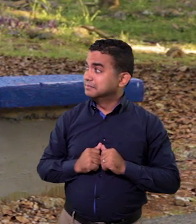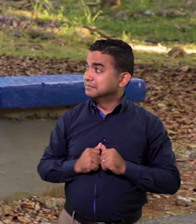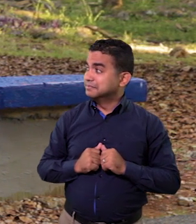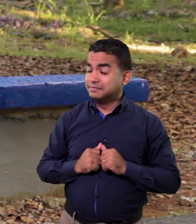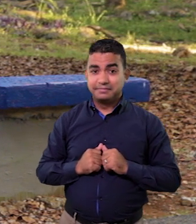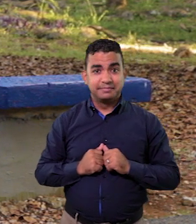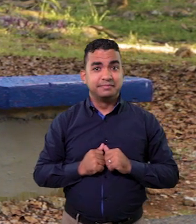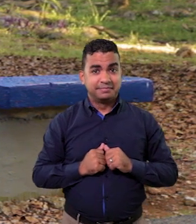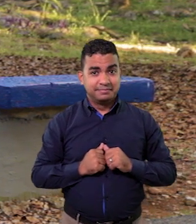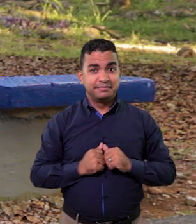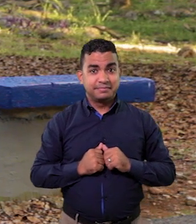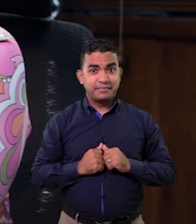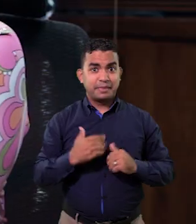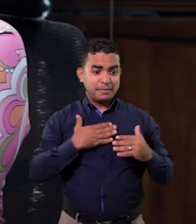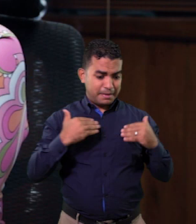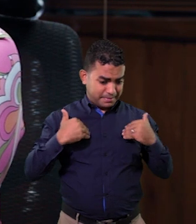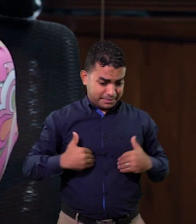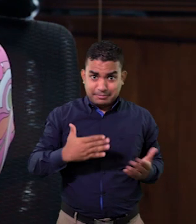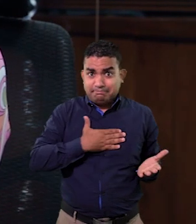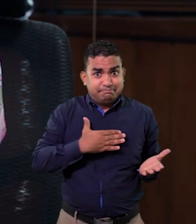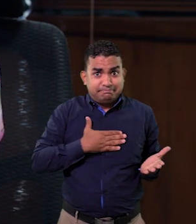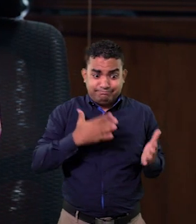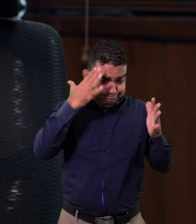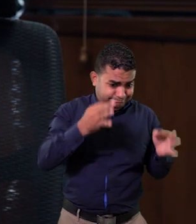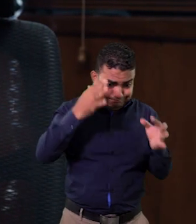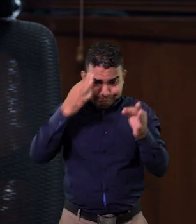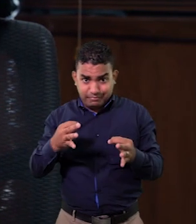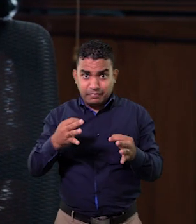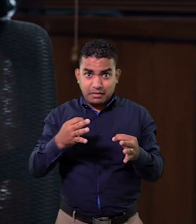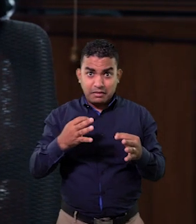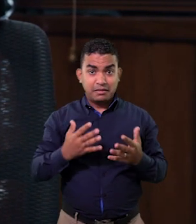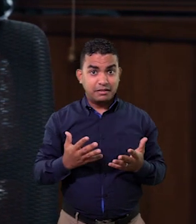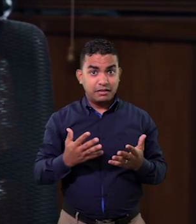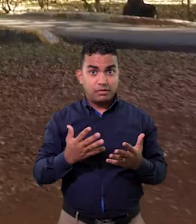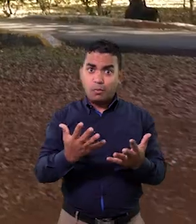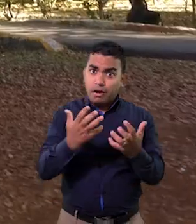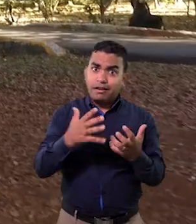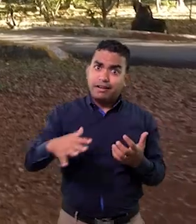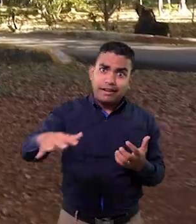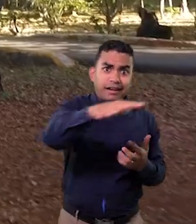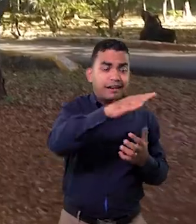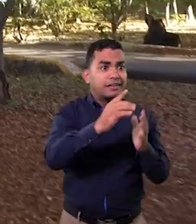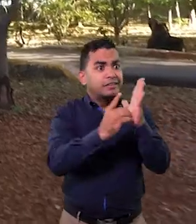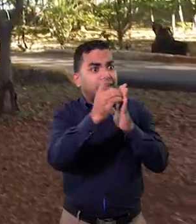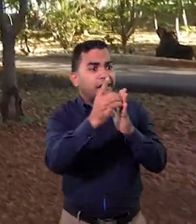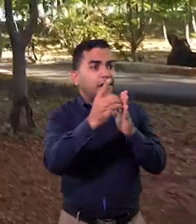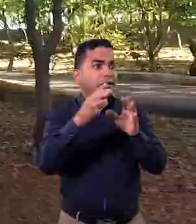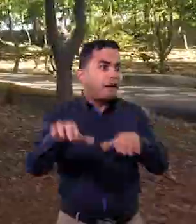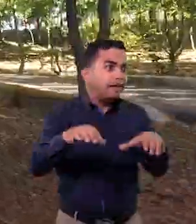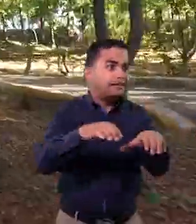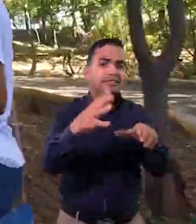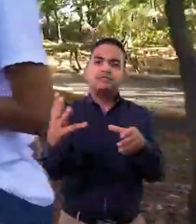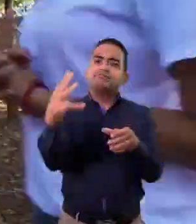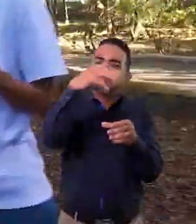persona, respétame. Mi cuerpo es mío y no necesita tu opinión. Queremos que todas las acciones de